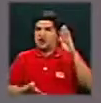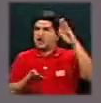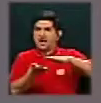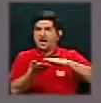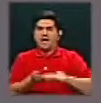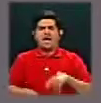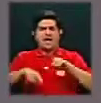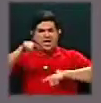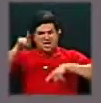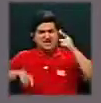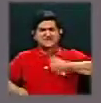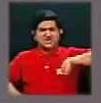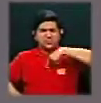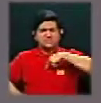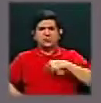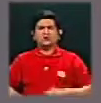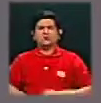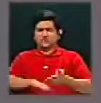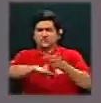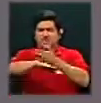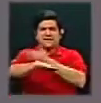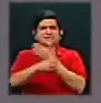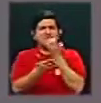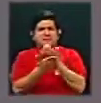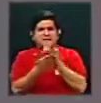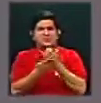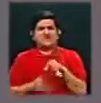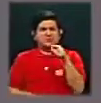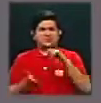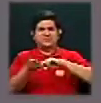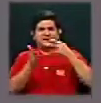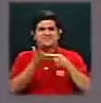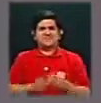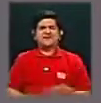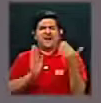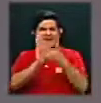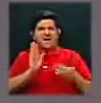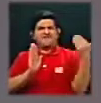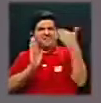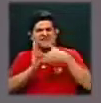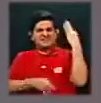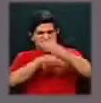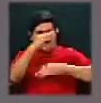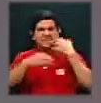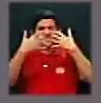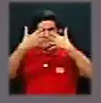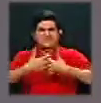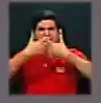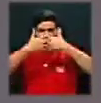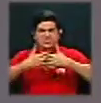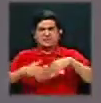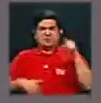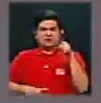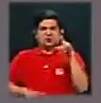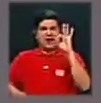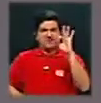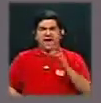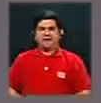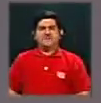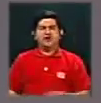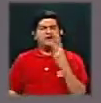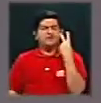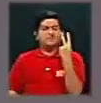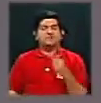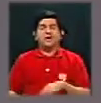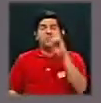que normalmente manejamos de crecimiento económico en la economía están distorsionadas por ese tipo de empresas, las empresas de zonas francas. Observamos